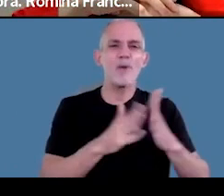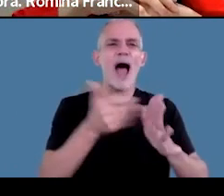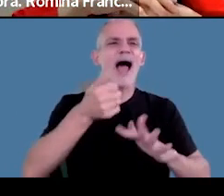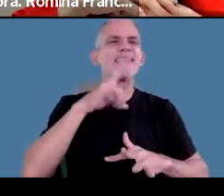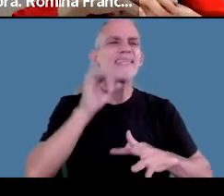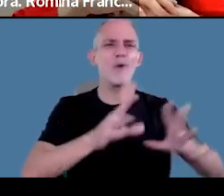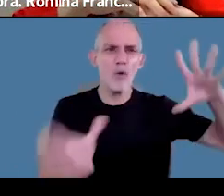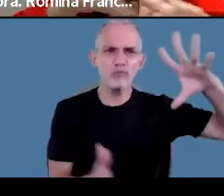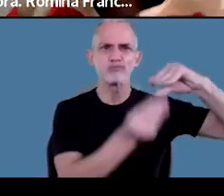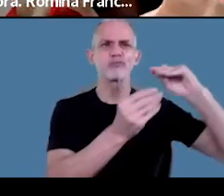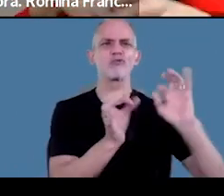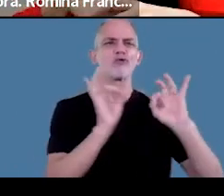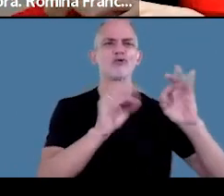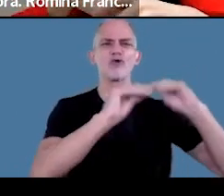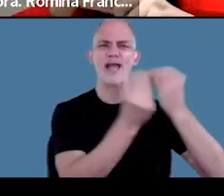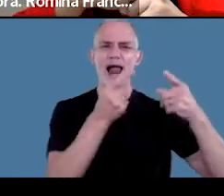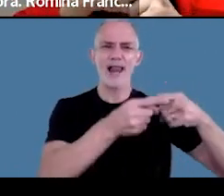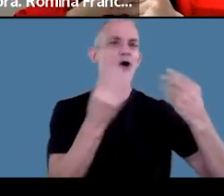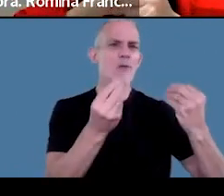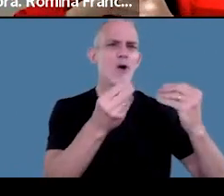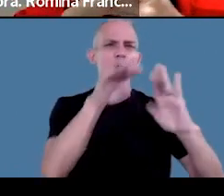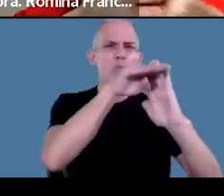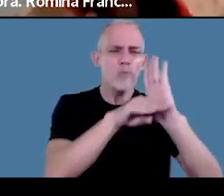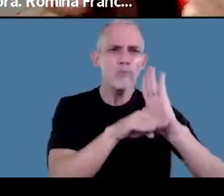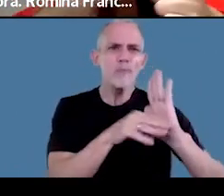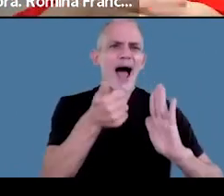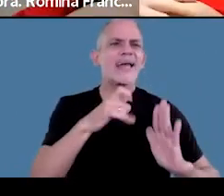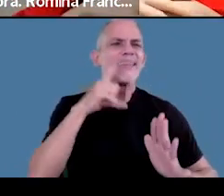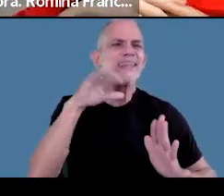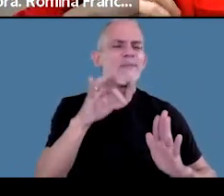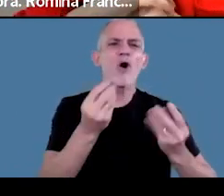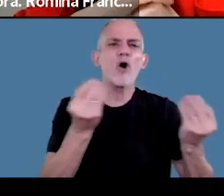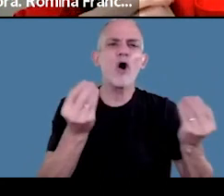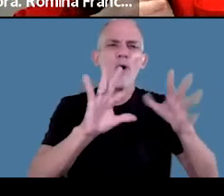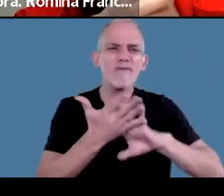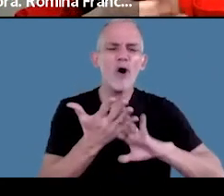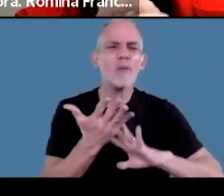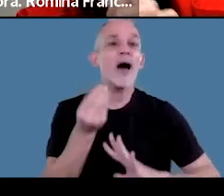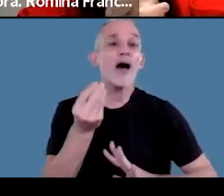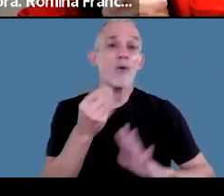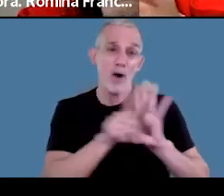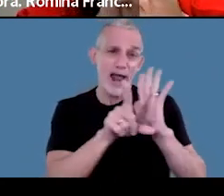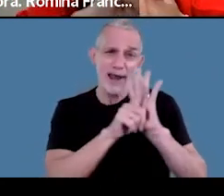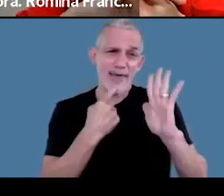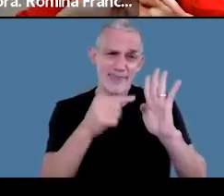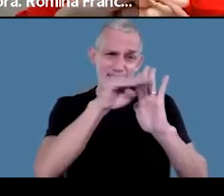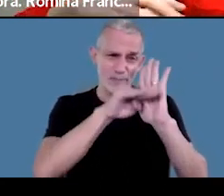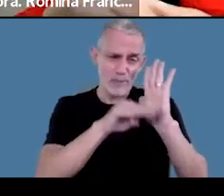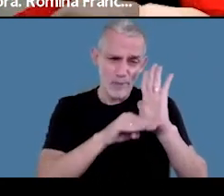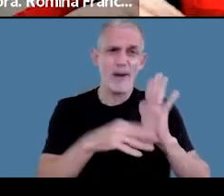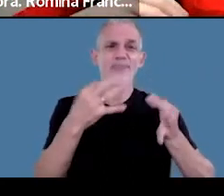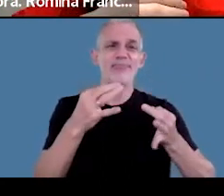y para poder armar este activo computable, la metodología de la ley es que van a